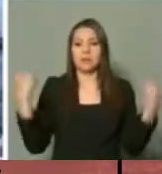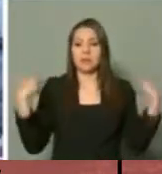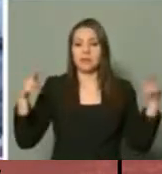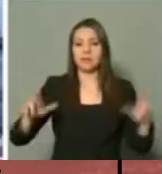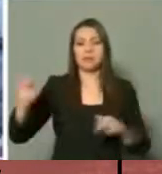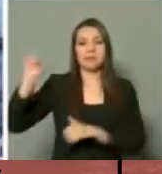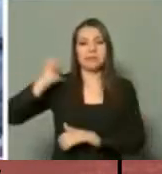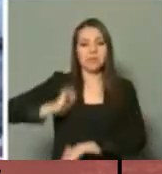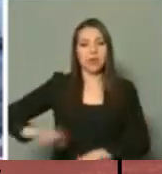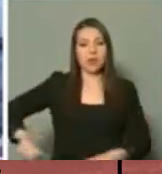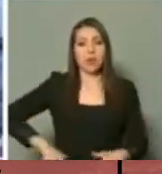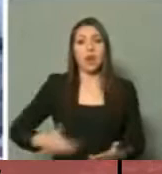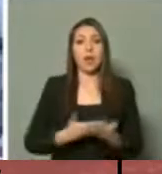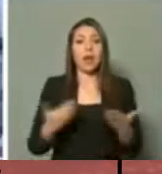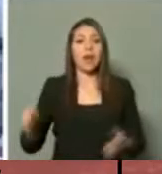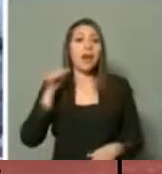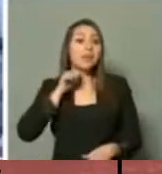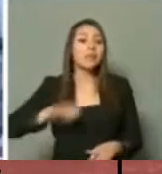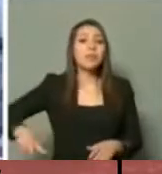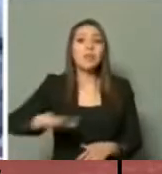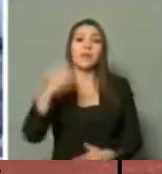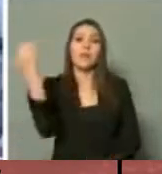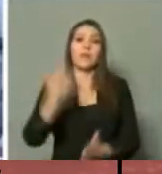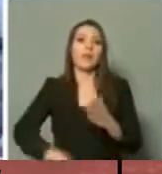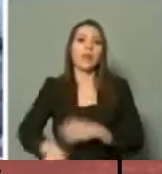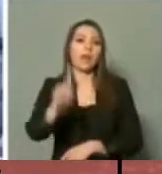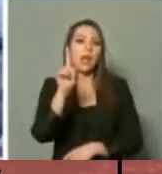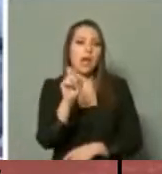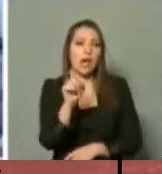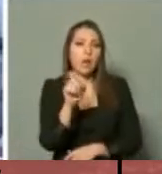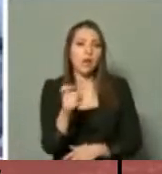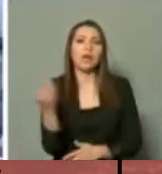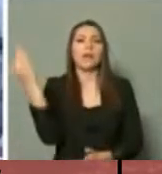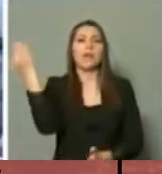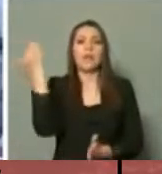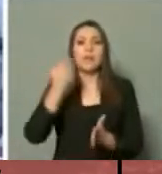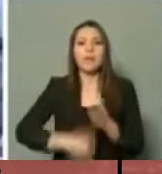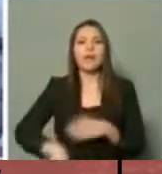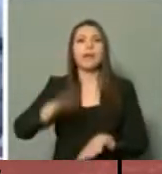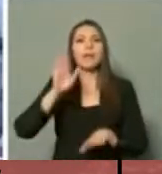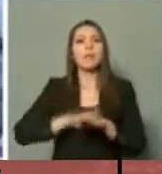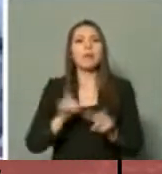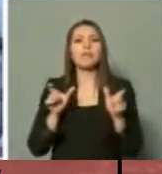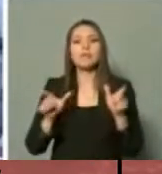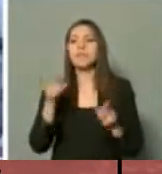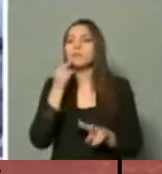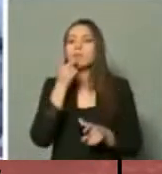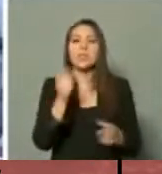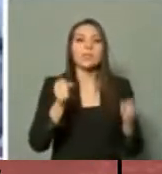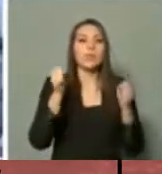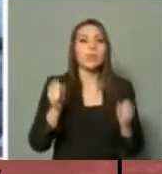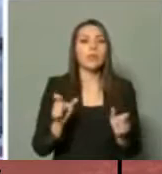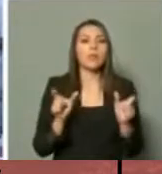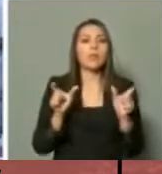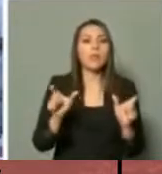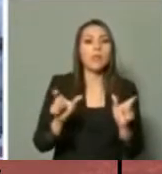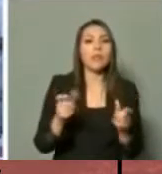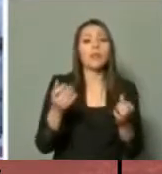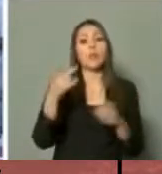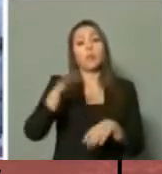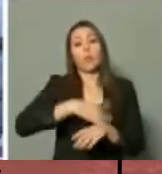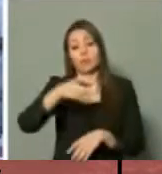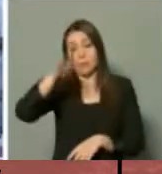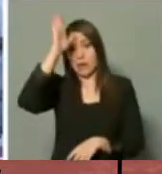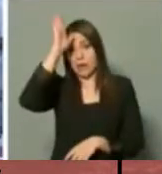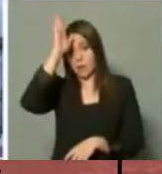Azcapotzalco no tiene agua. Sé que Azcapotzalco necesita una reestructura integral en materia de seguridad. Y por ello, mi propuesta y mi